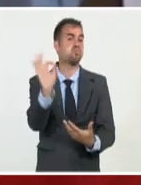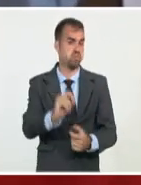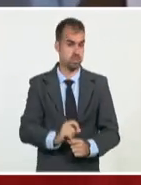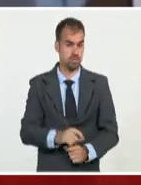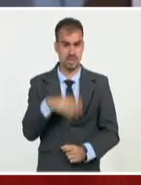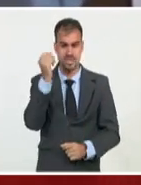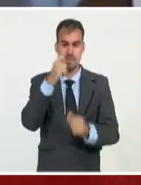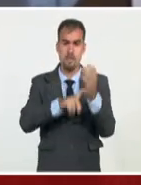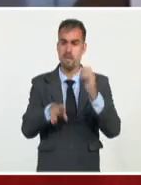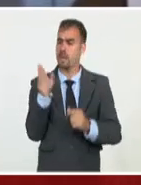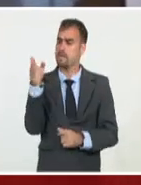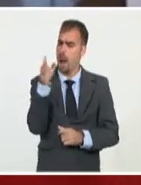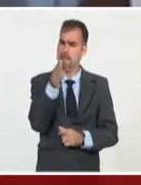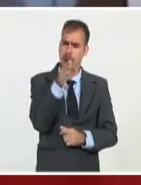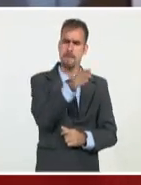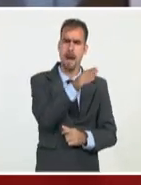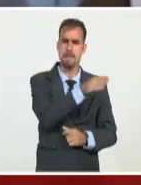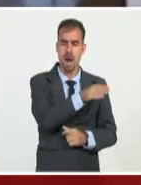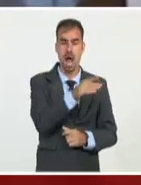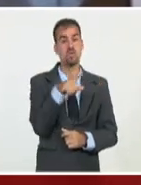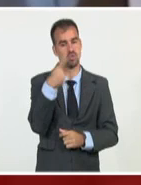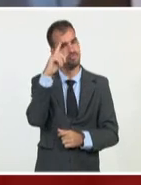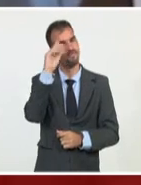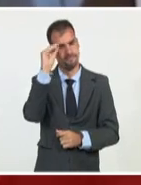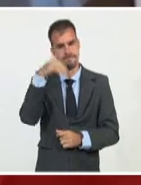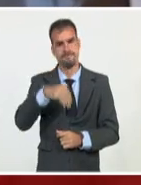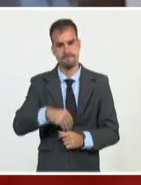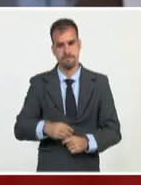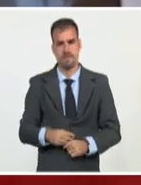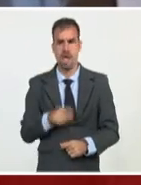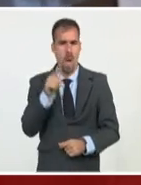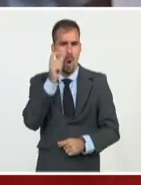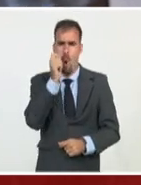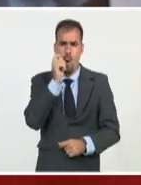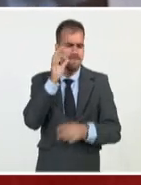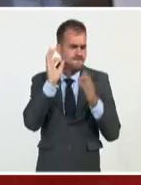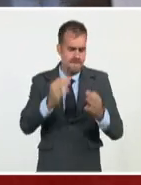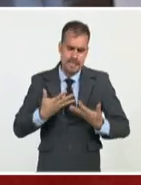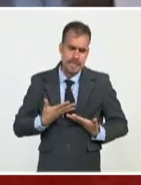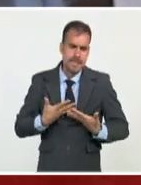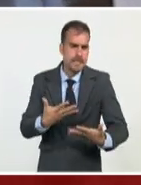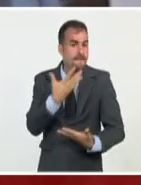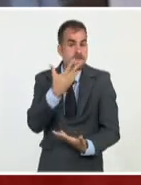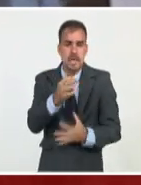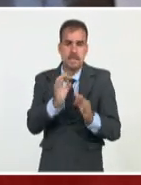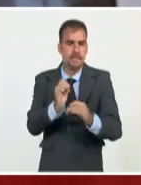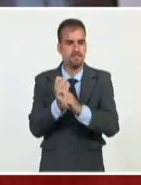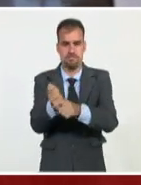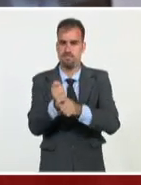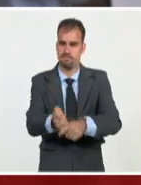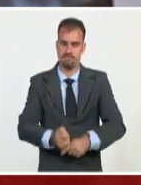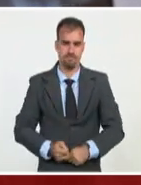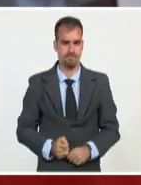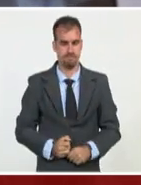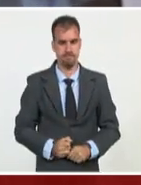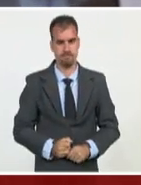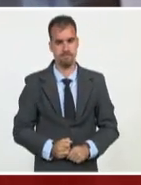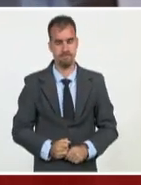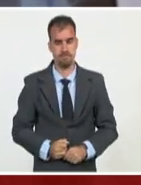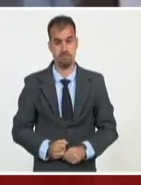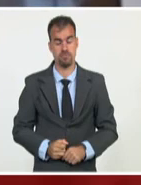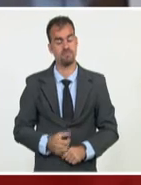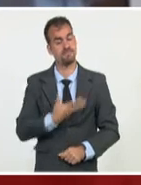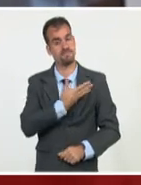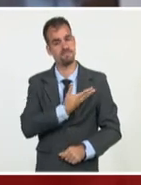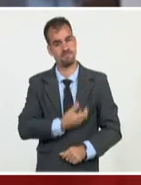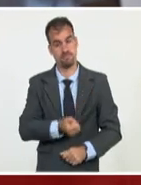provincias nos dimos cuenta que era un hombre de esto, de deporte, de béisbol. Una triste y una pérdida